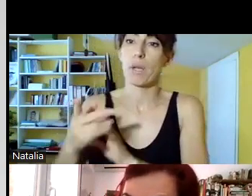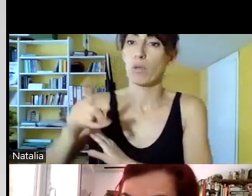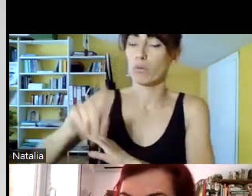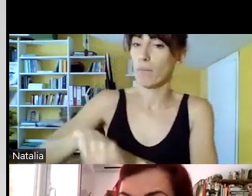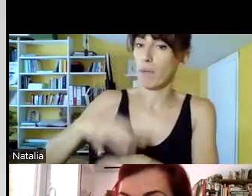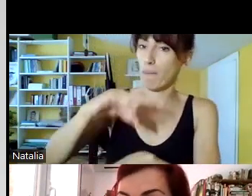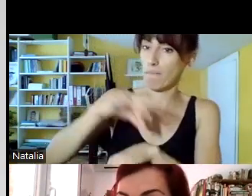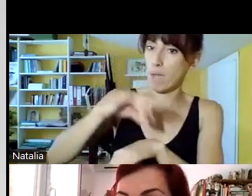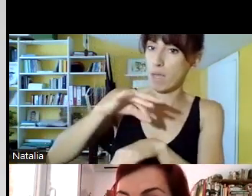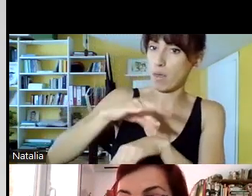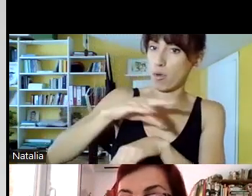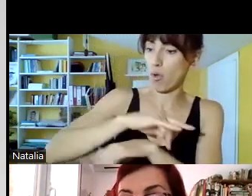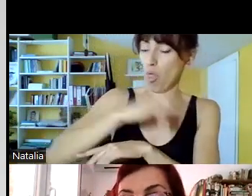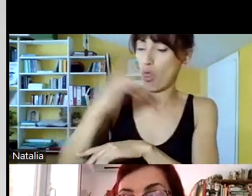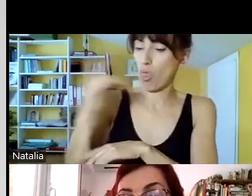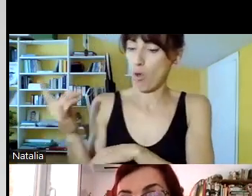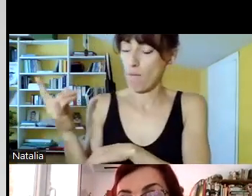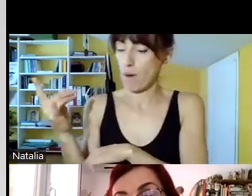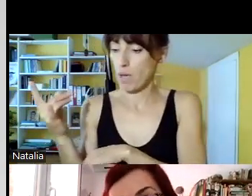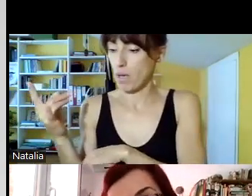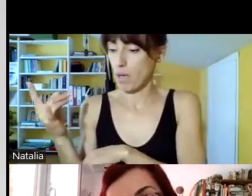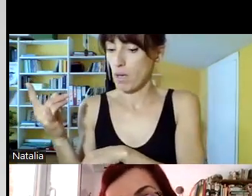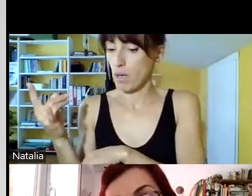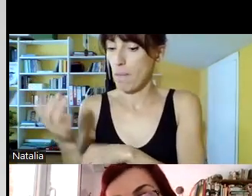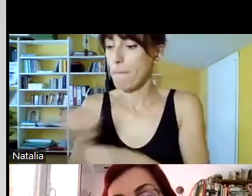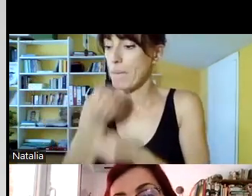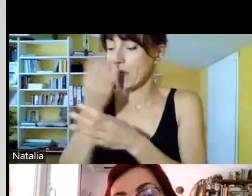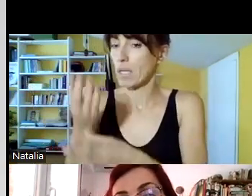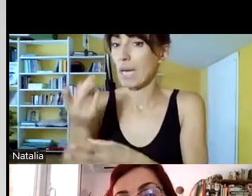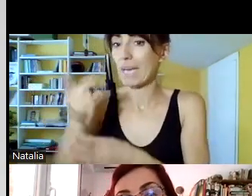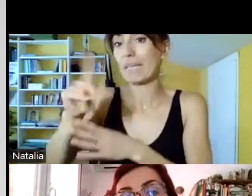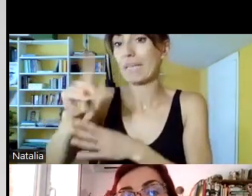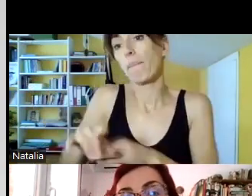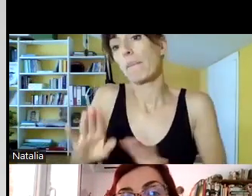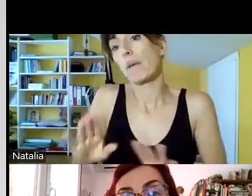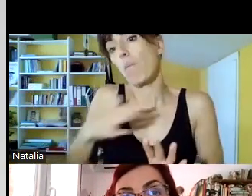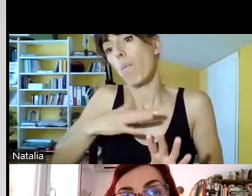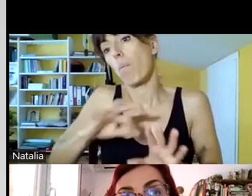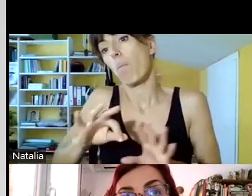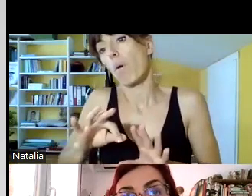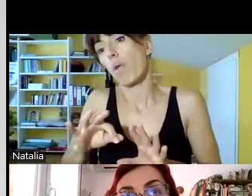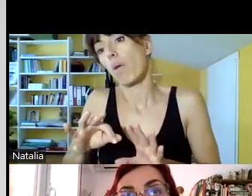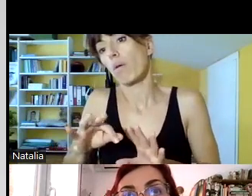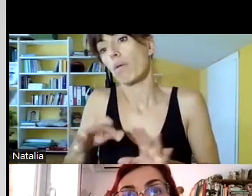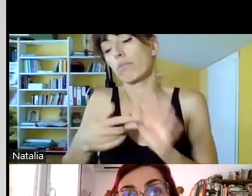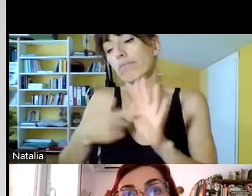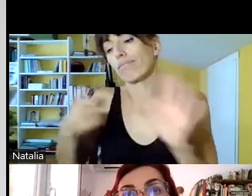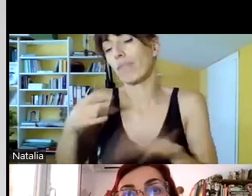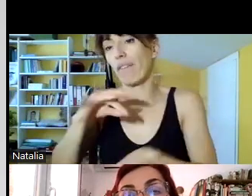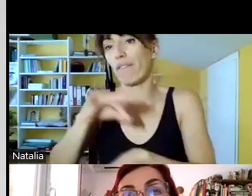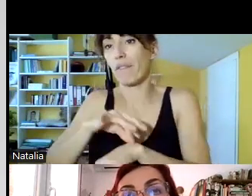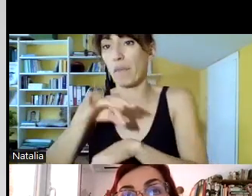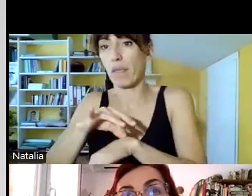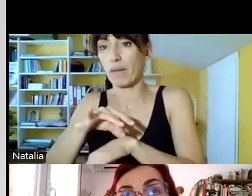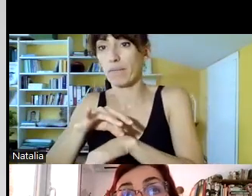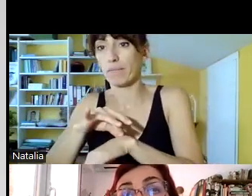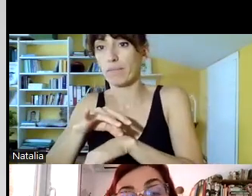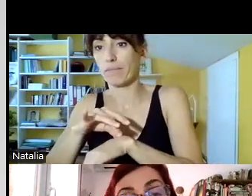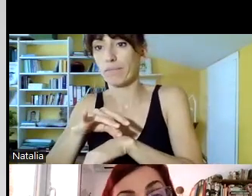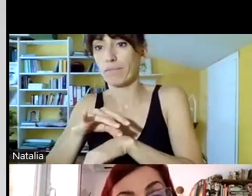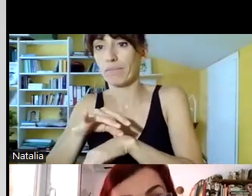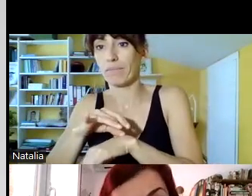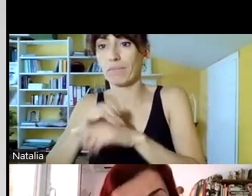y el doble mensaje que eso genera, y versus el riesgo de despatologizar, pero